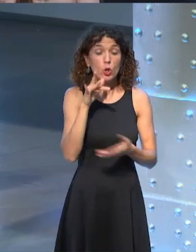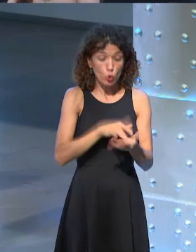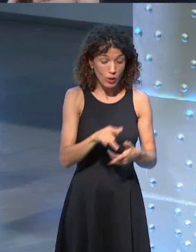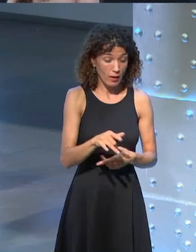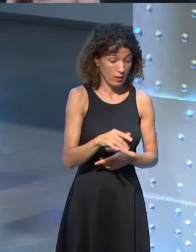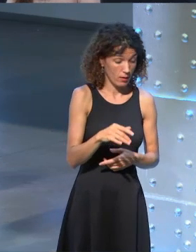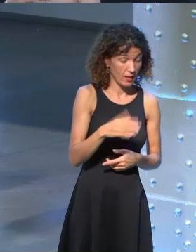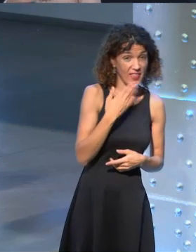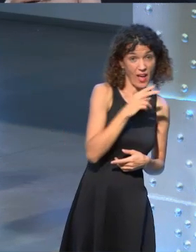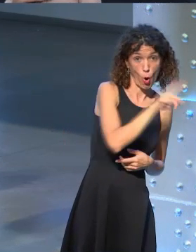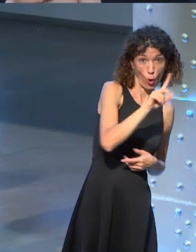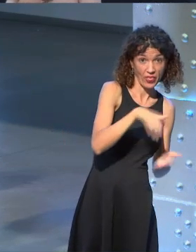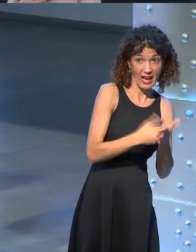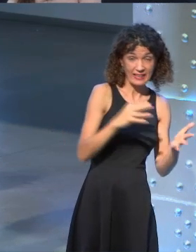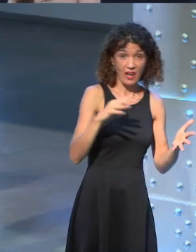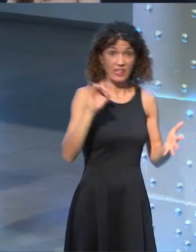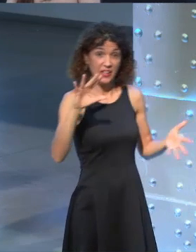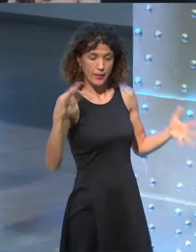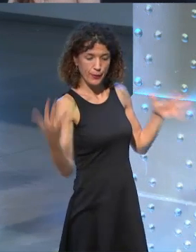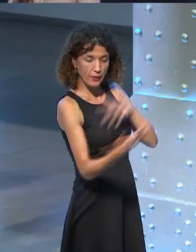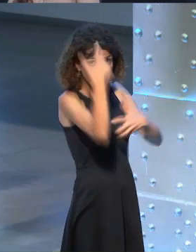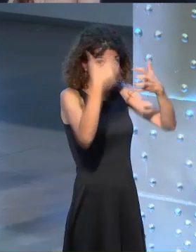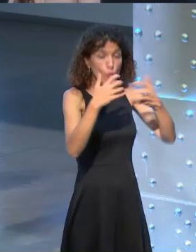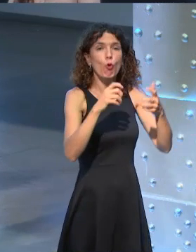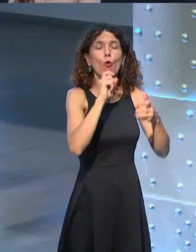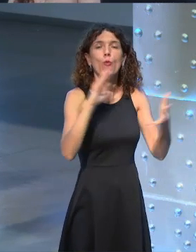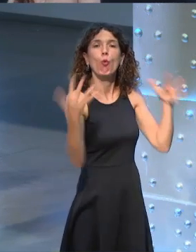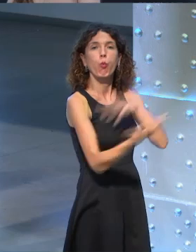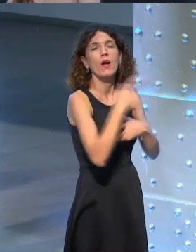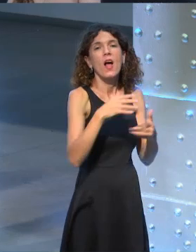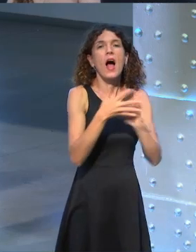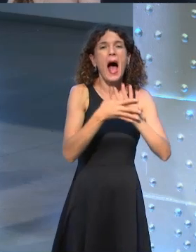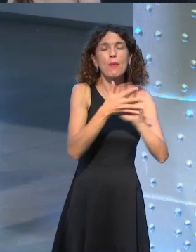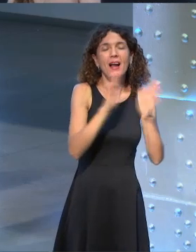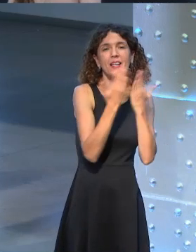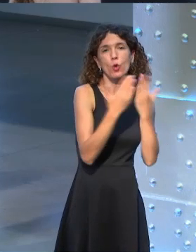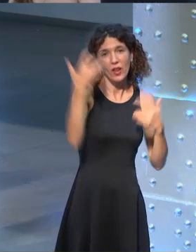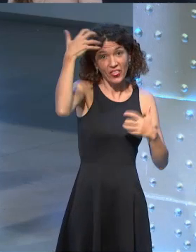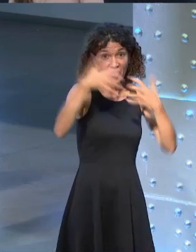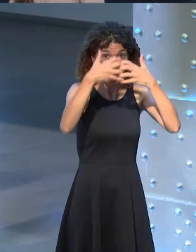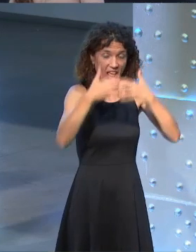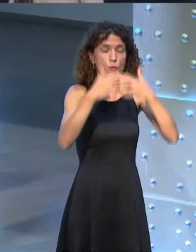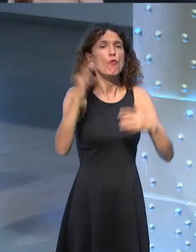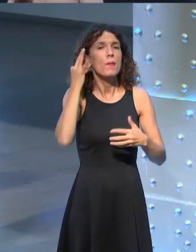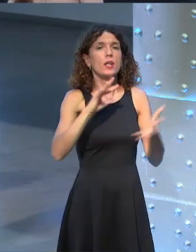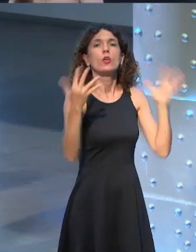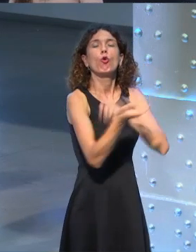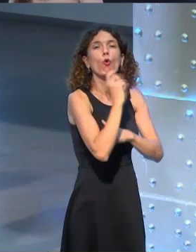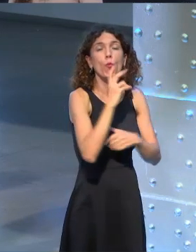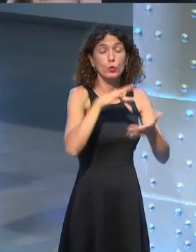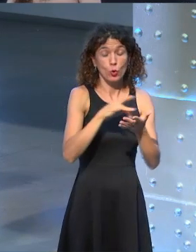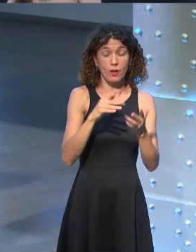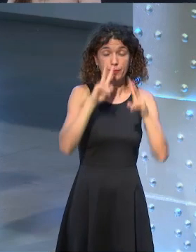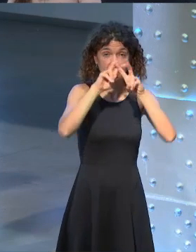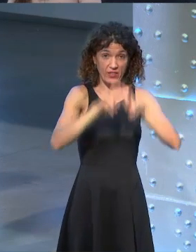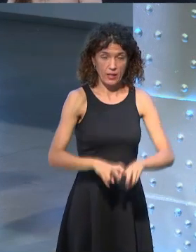de la pubertad, hay un libro que a mí me gustó mucho que es Loan Bricendine, que es El cerebro femenino, ¿no? Y claro, justamente al realizar la